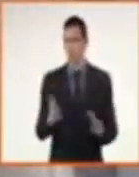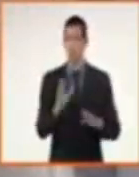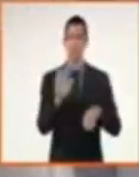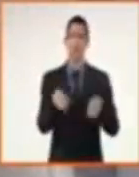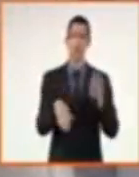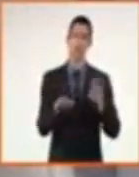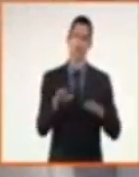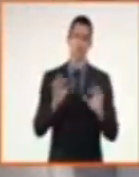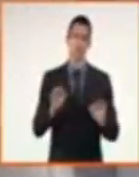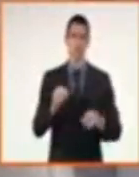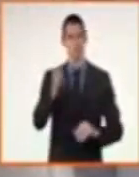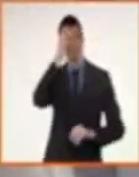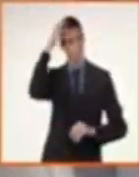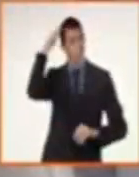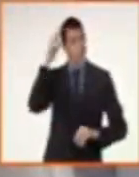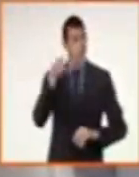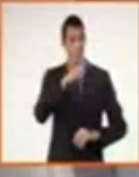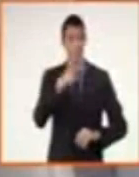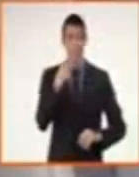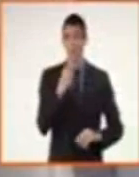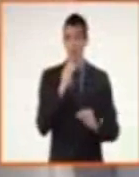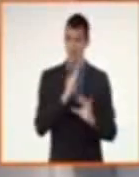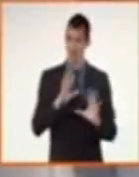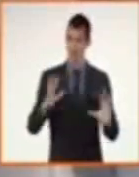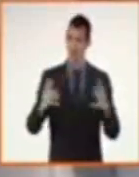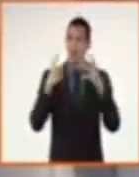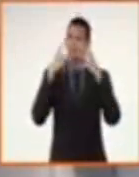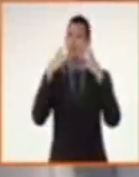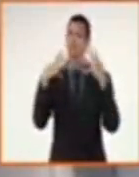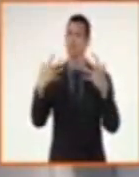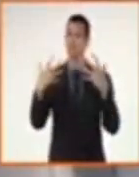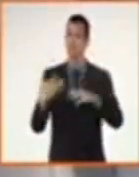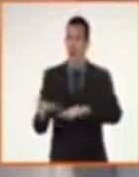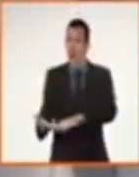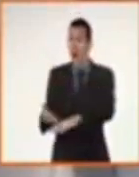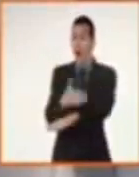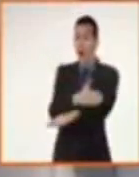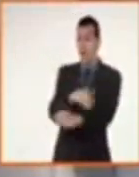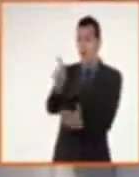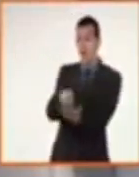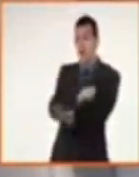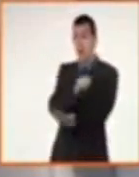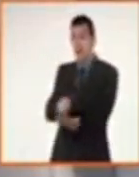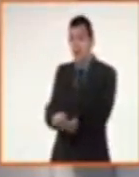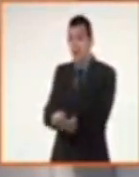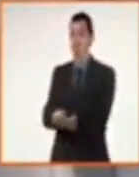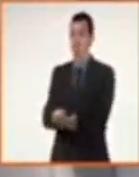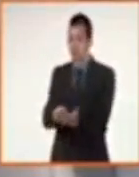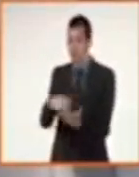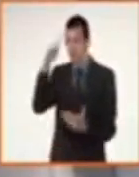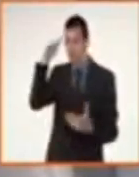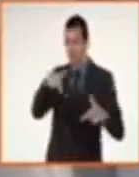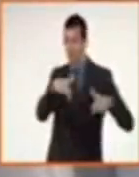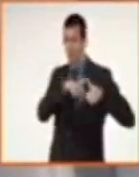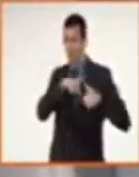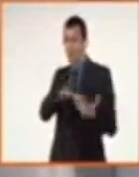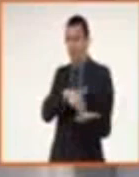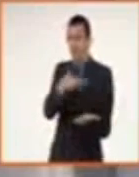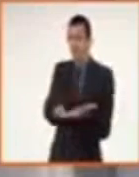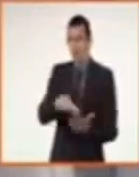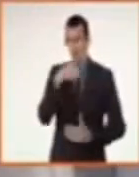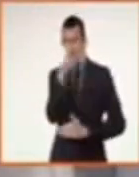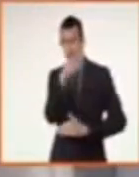muy importante el ejercicio de acercamiento al pueblo en estos días, el encuentro en los barrios, el encuentro con las